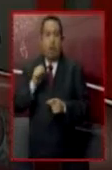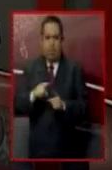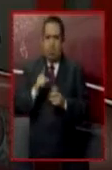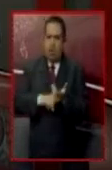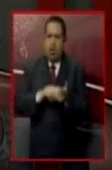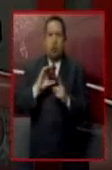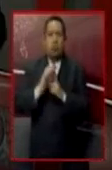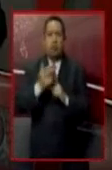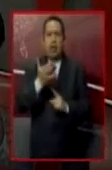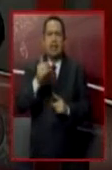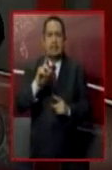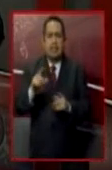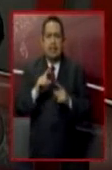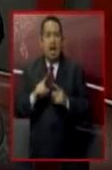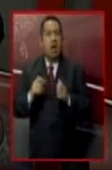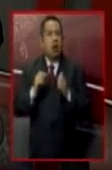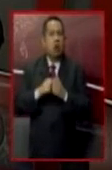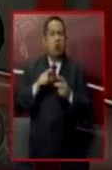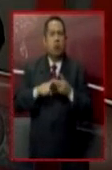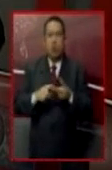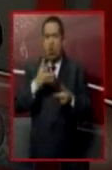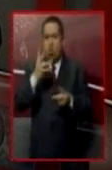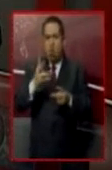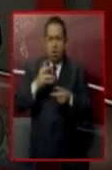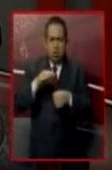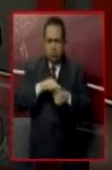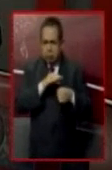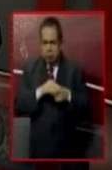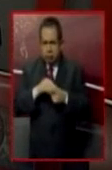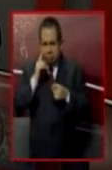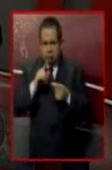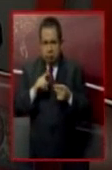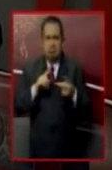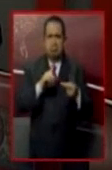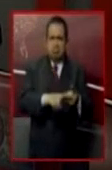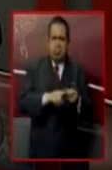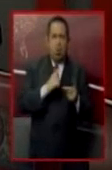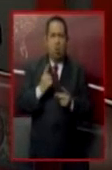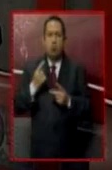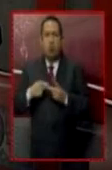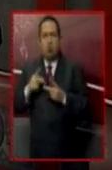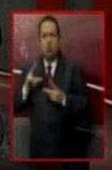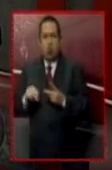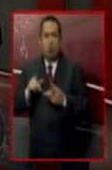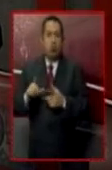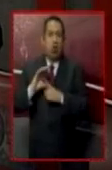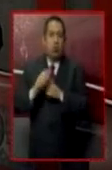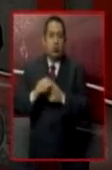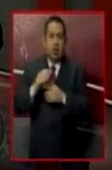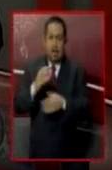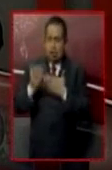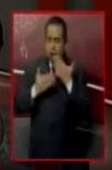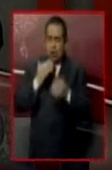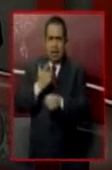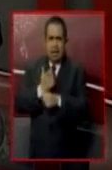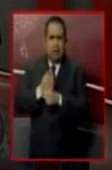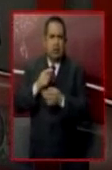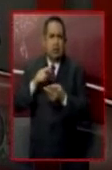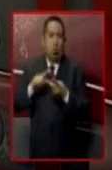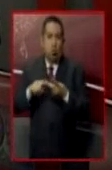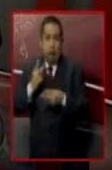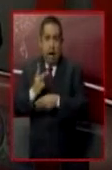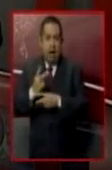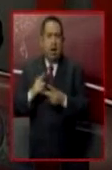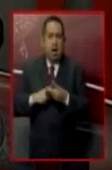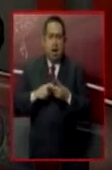de Hacienda y Crédito Público y con 4 sufragios a favor y 1 en contra por la Comisión de Estudios Legislativos, la segunda,